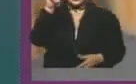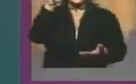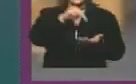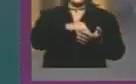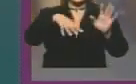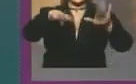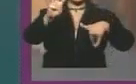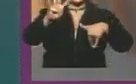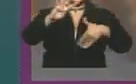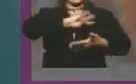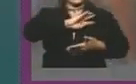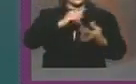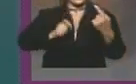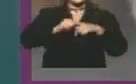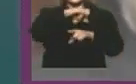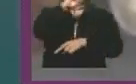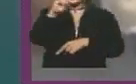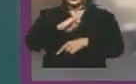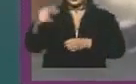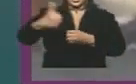en el año 2014.